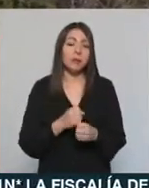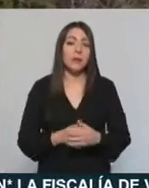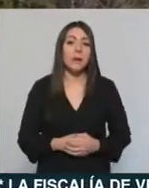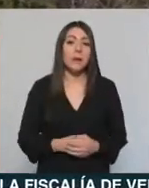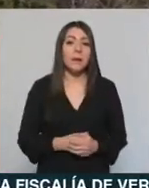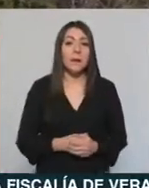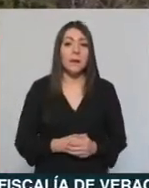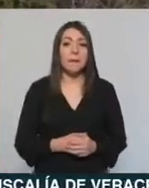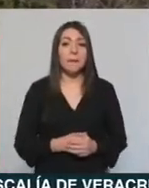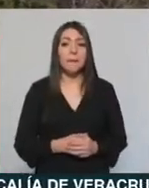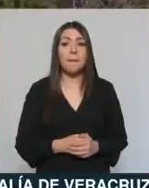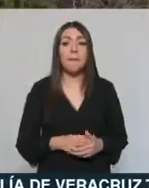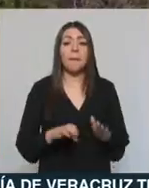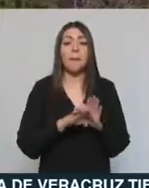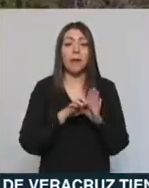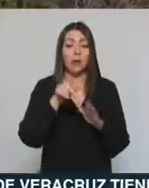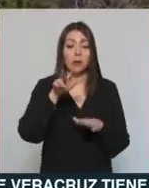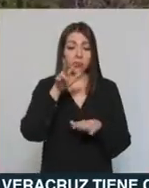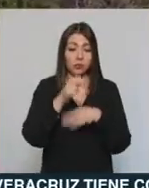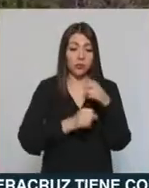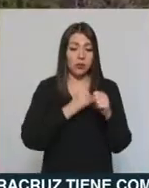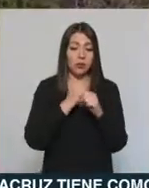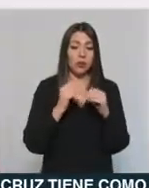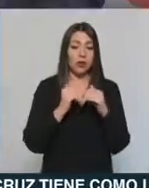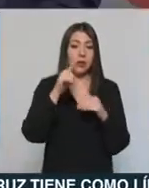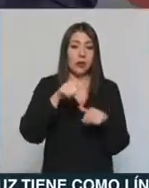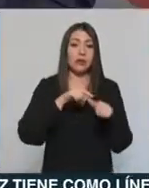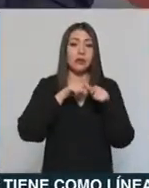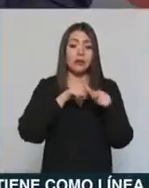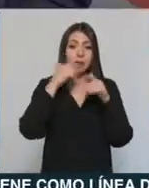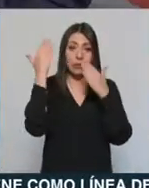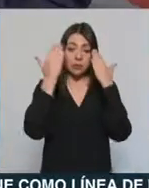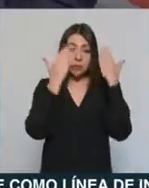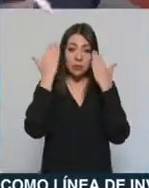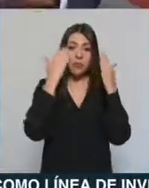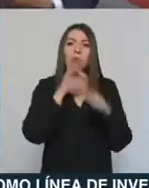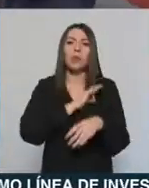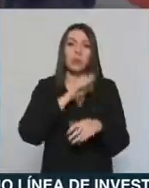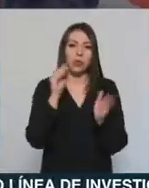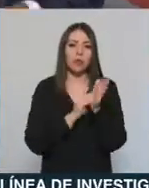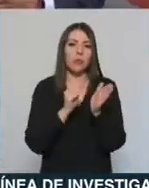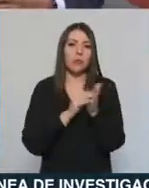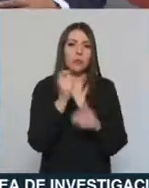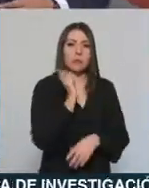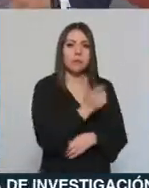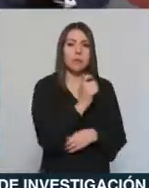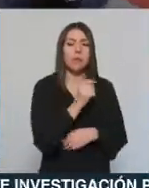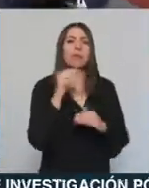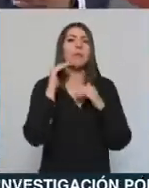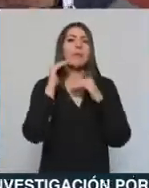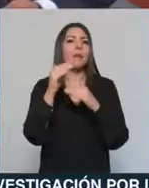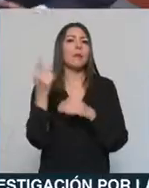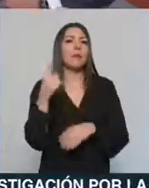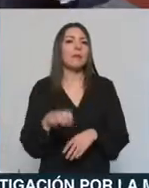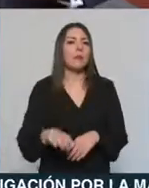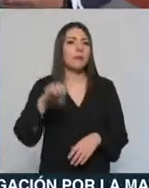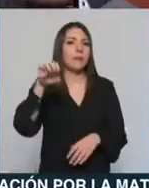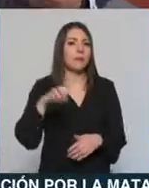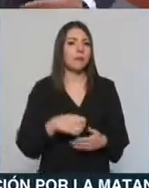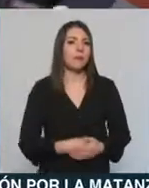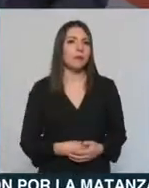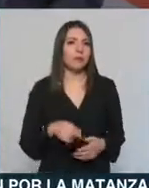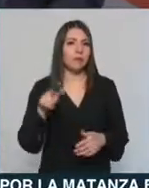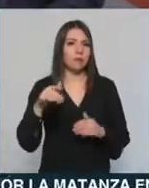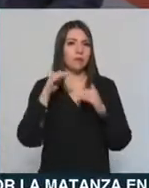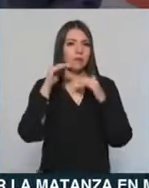eres mayor de edad, si sigues estudiando, todavía puedes reclamarlo. ¿Hasta qué edad hay un límite? Claro, debería de ser la edad acorde al